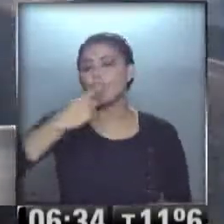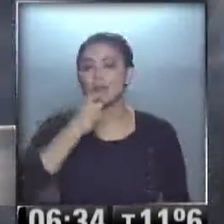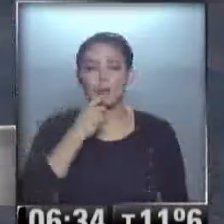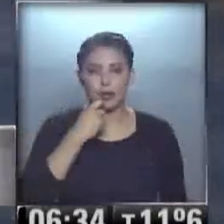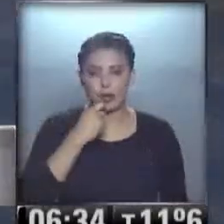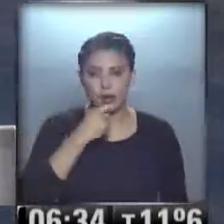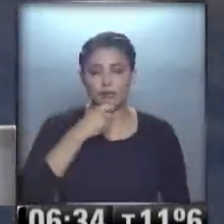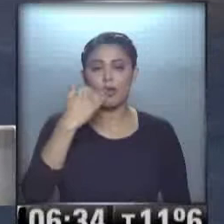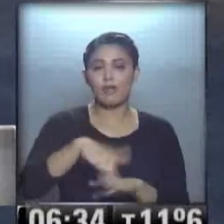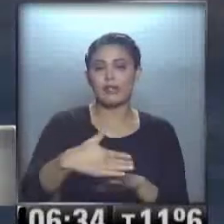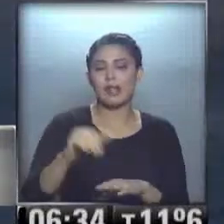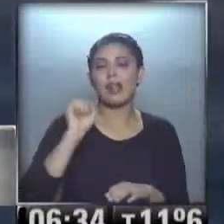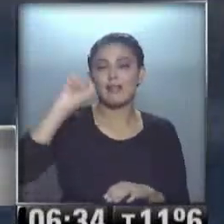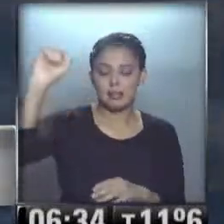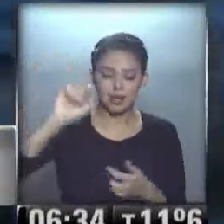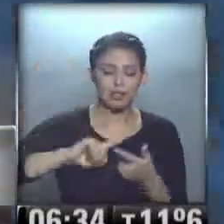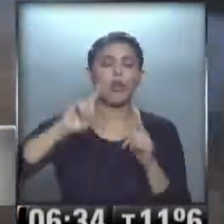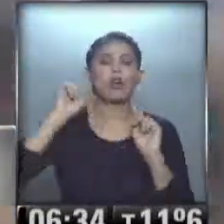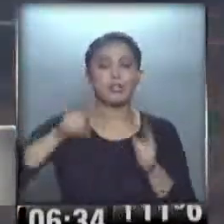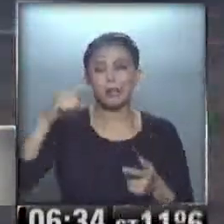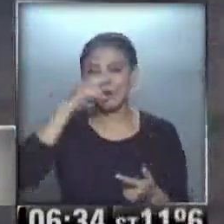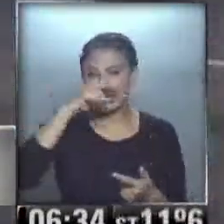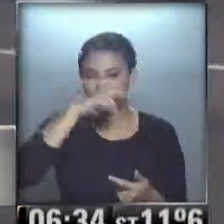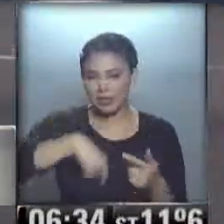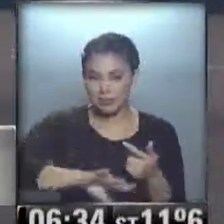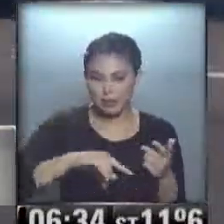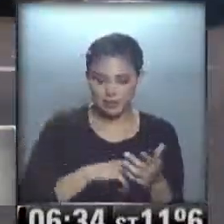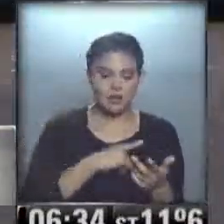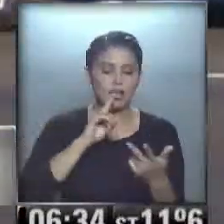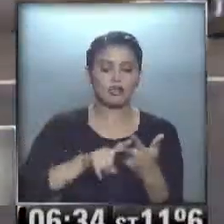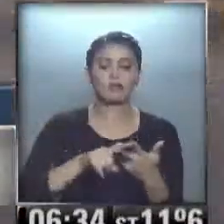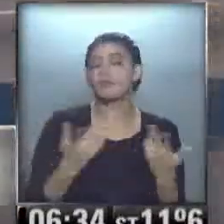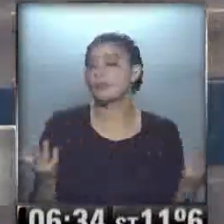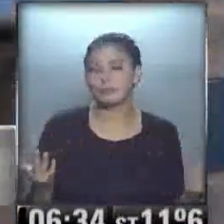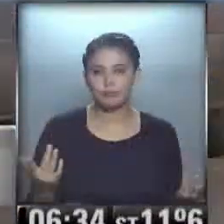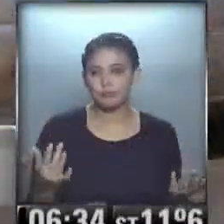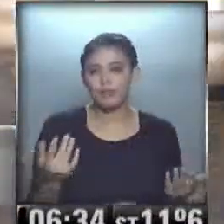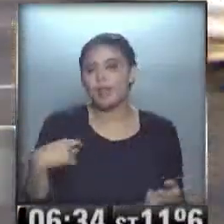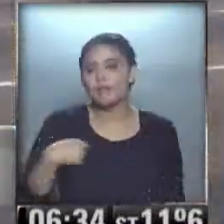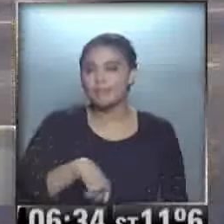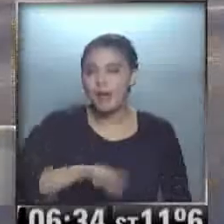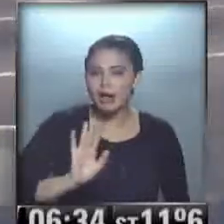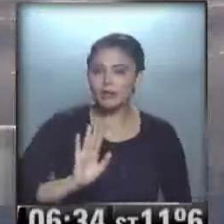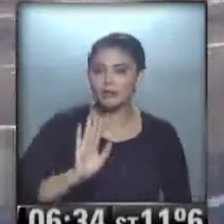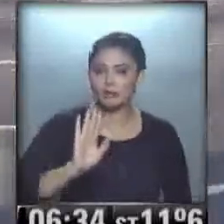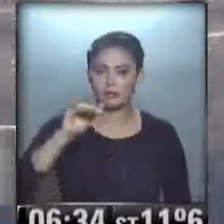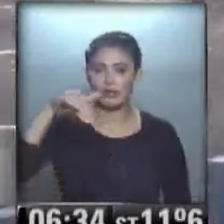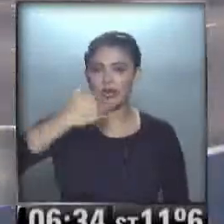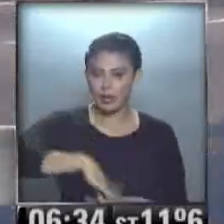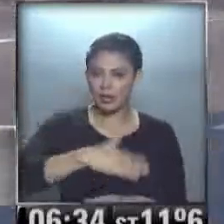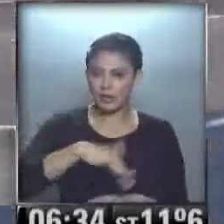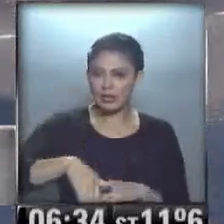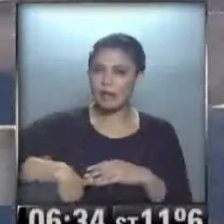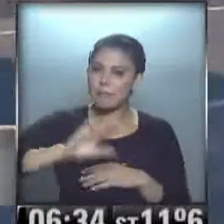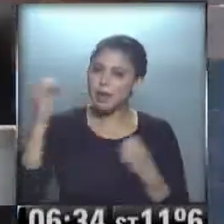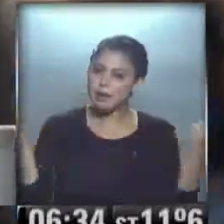en la avenida Libertador, ya cargada Corrientes hacia el centro. En definitiva, bueno, se va incrementando este último día hábil de la